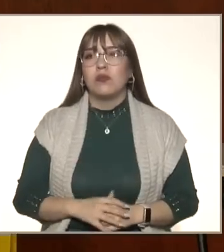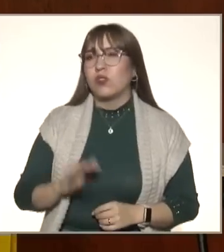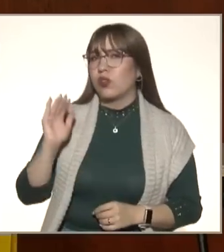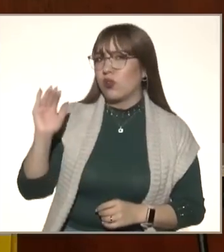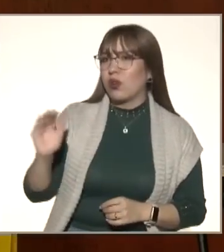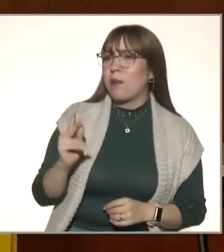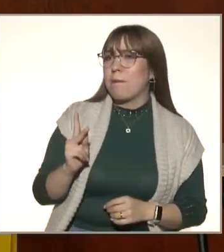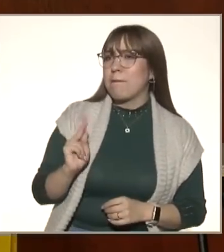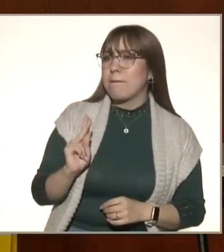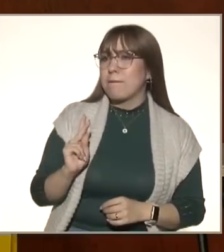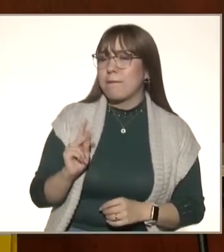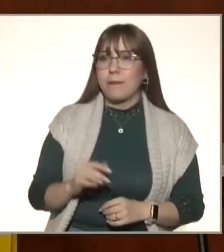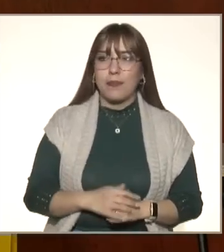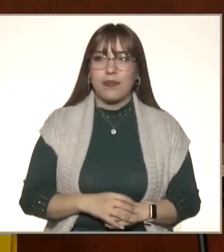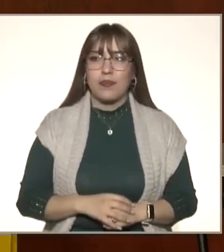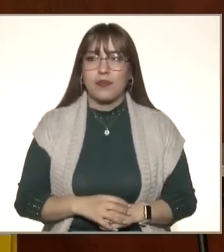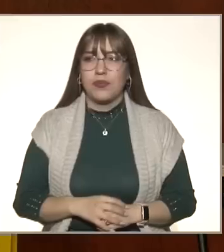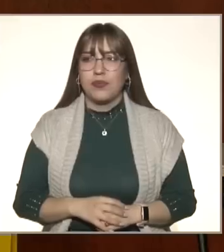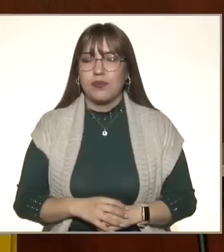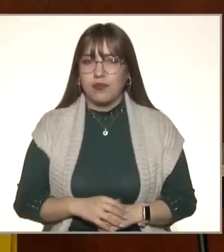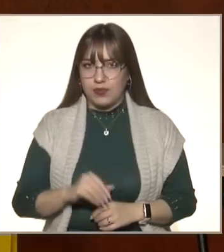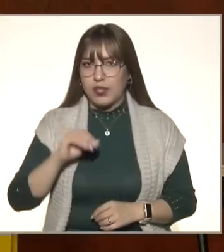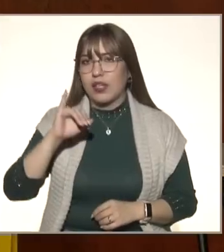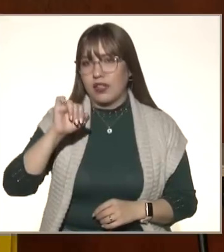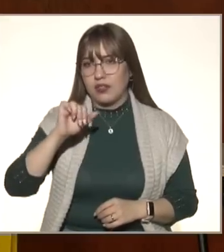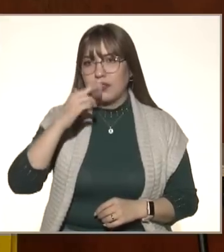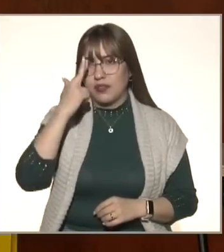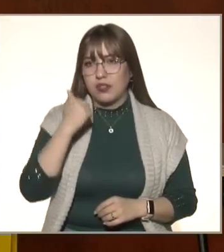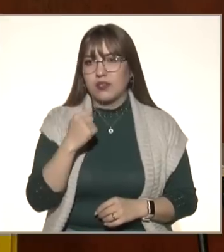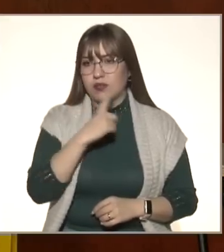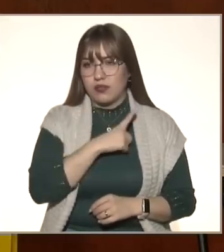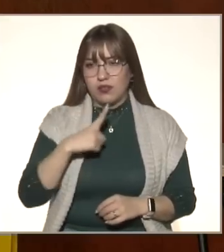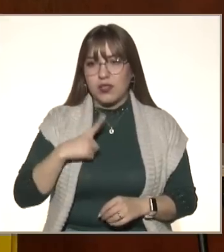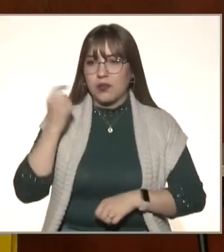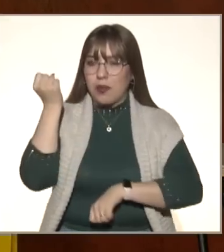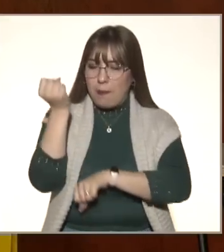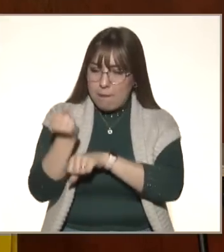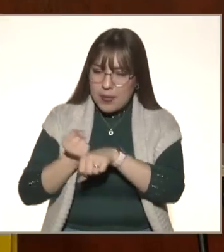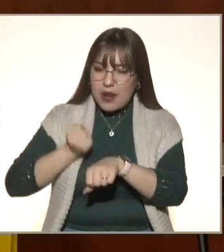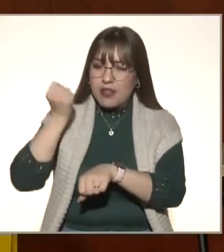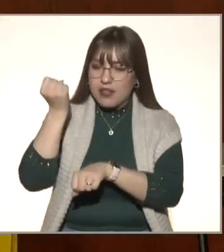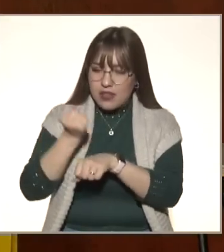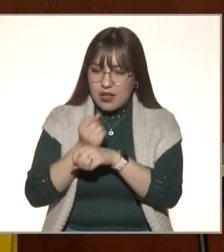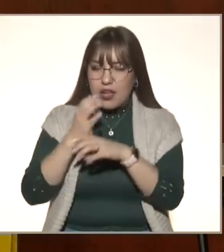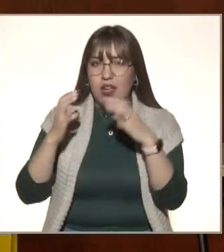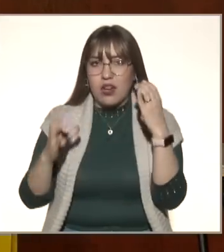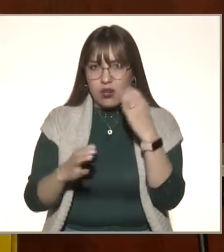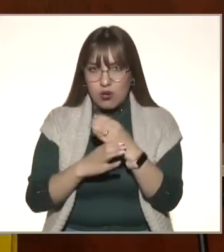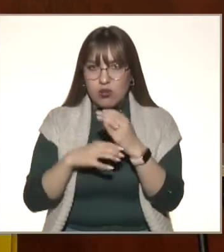escucho digo, claro, o sea, tenemos que practicar y poner en acción